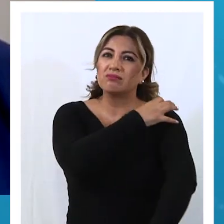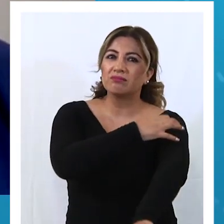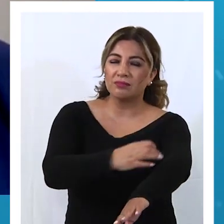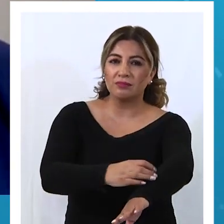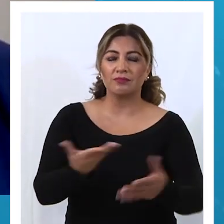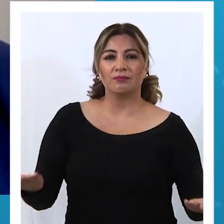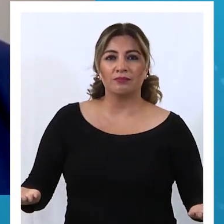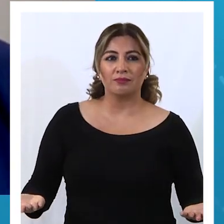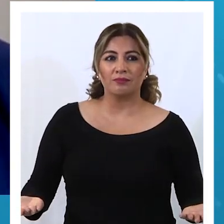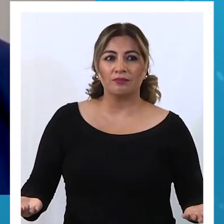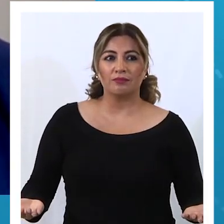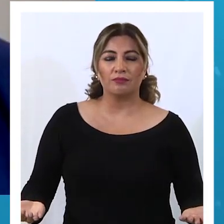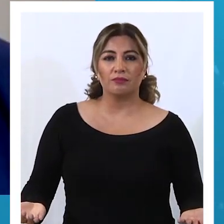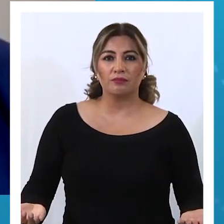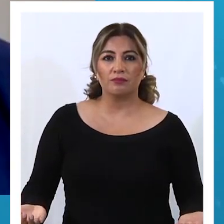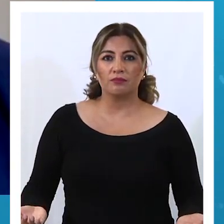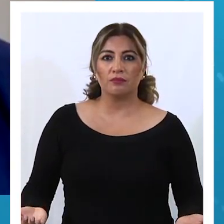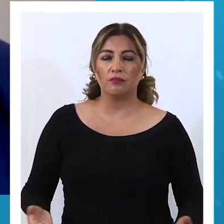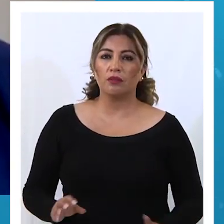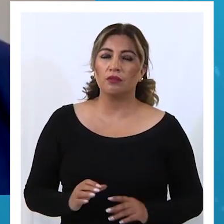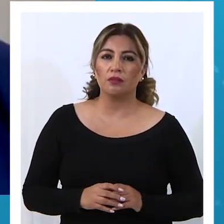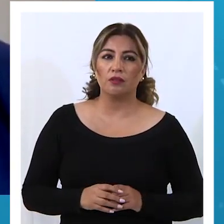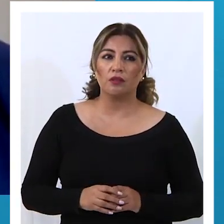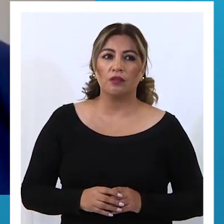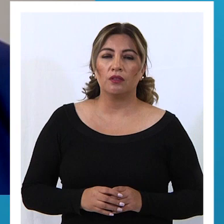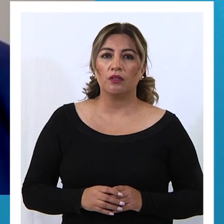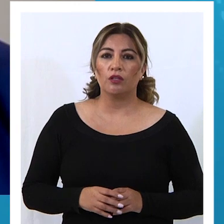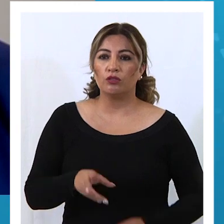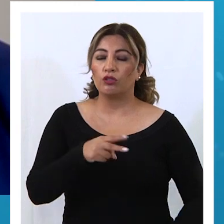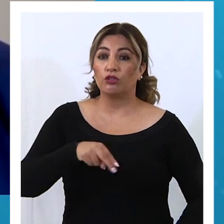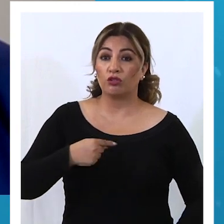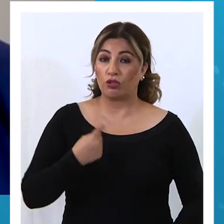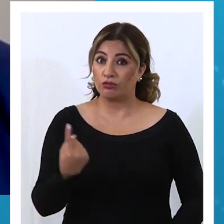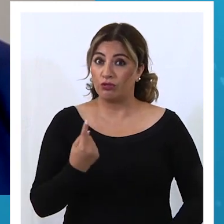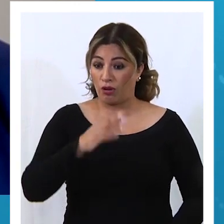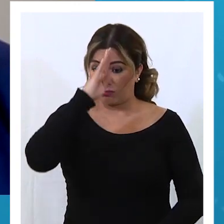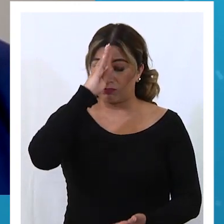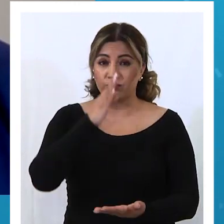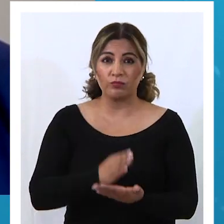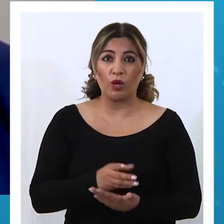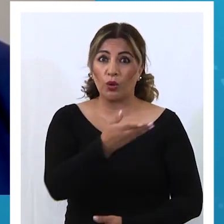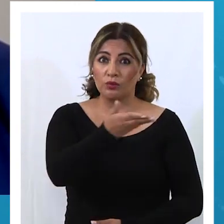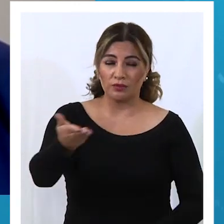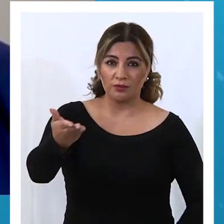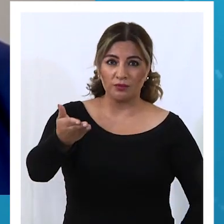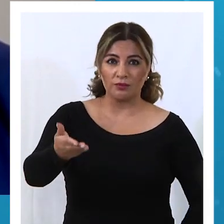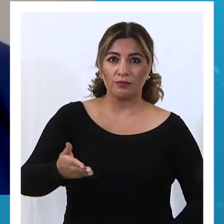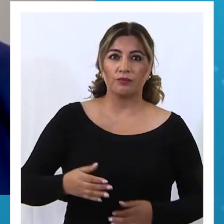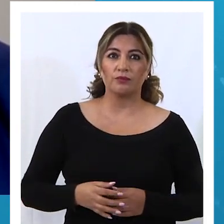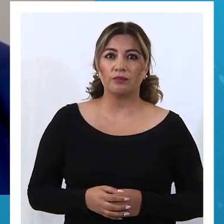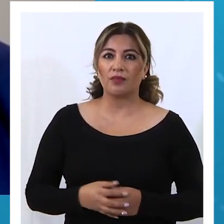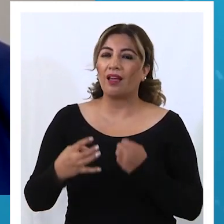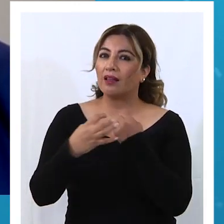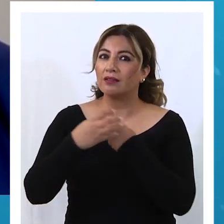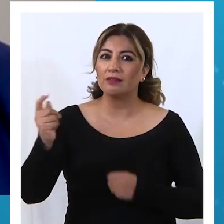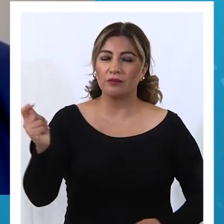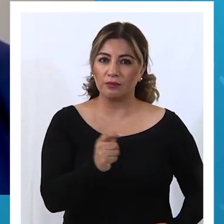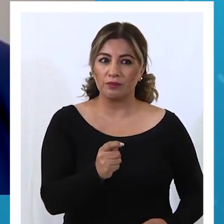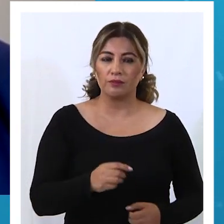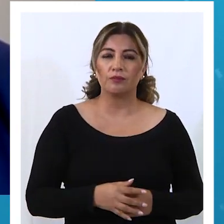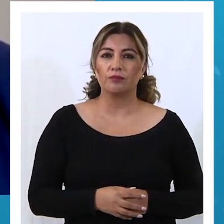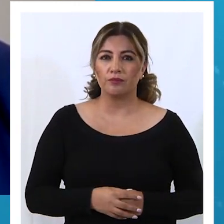Por último, ok, no tenemos esa posibilidad de decidir por nosotros mismos, o ustedes que viven en la región de